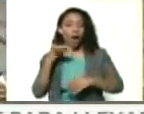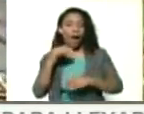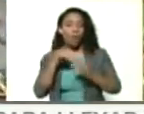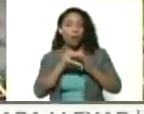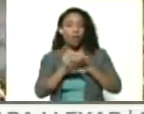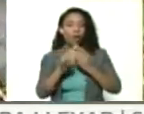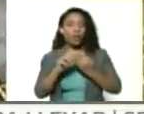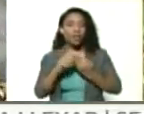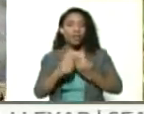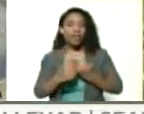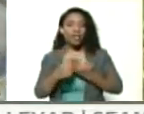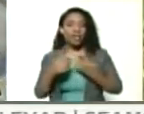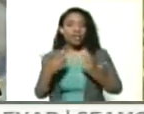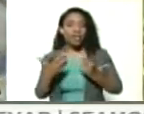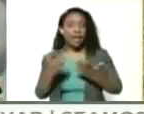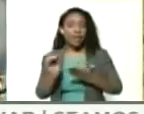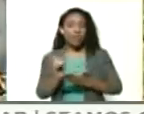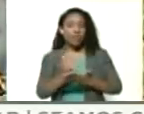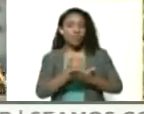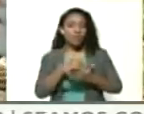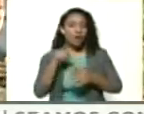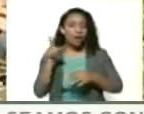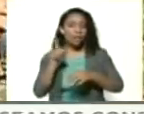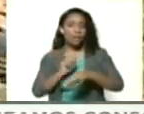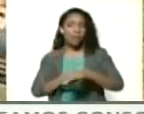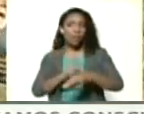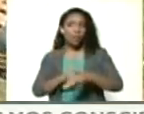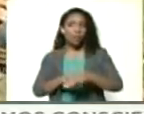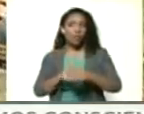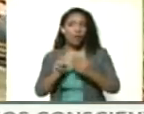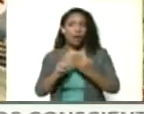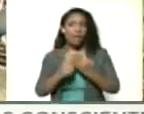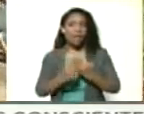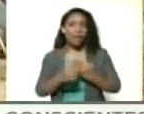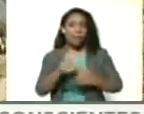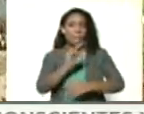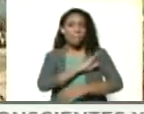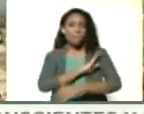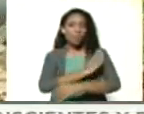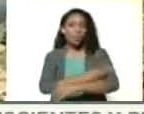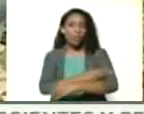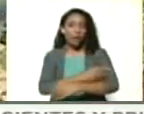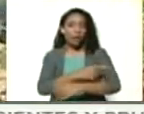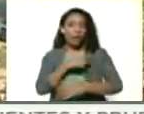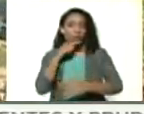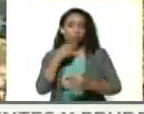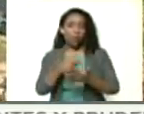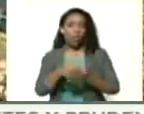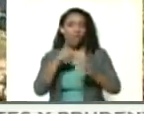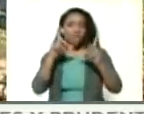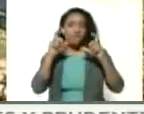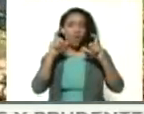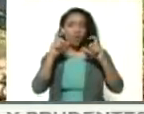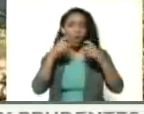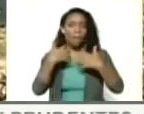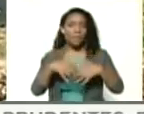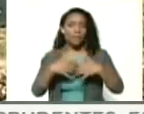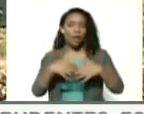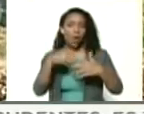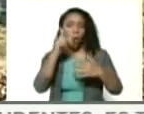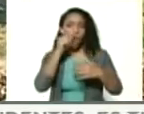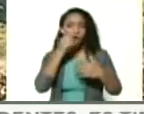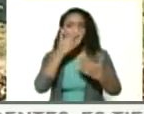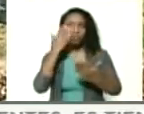fue recogida en su momento, una revista llamada Poder, donde aparece la fotografía del empresario Gustavo